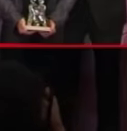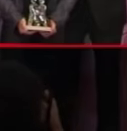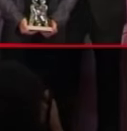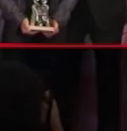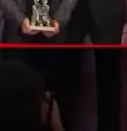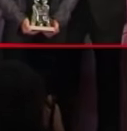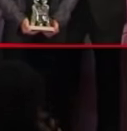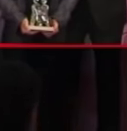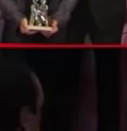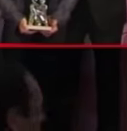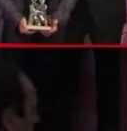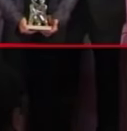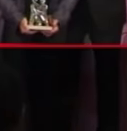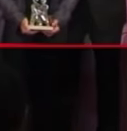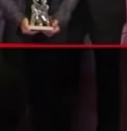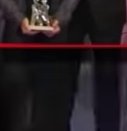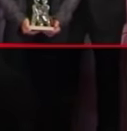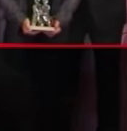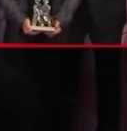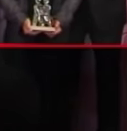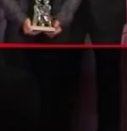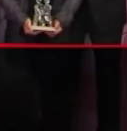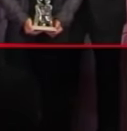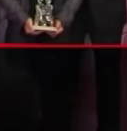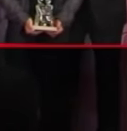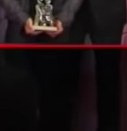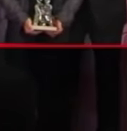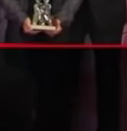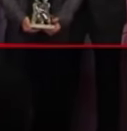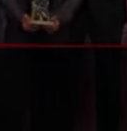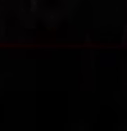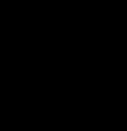la Asociación de Mujeres Trabajadoras de Hogar de Vizcaya y Garbiñe Mendizábal.